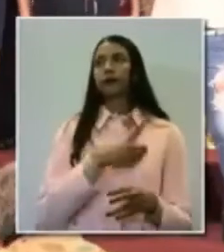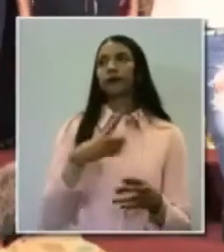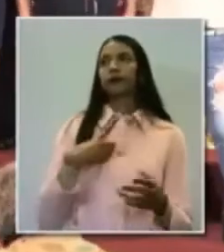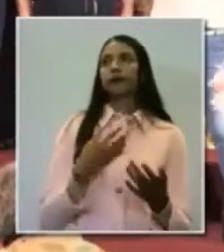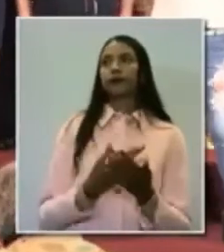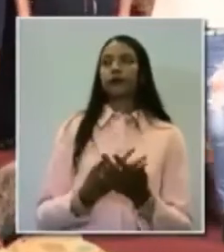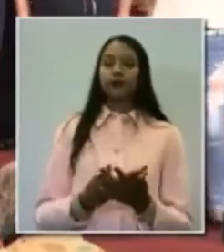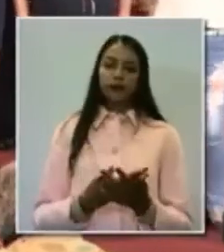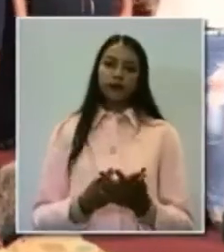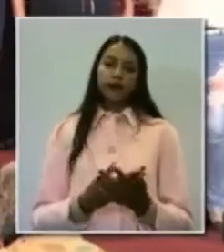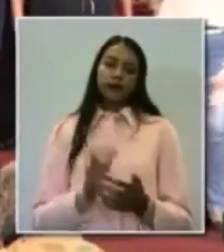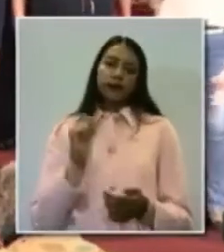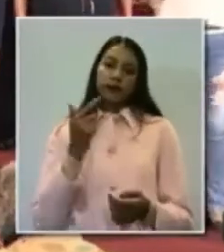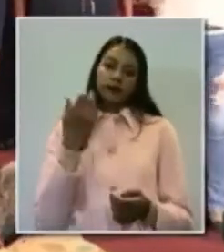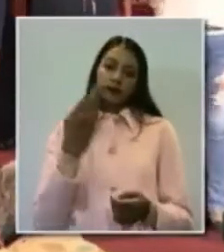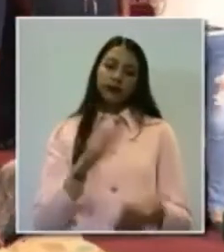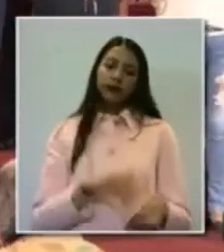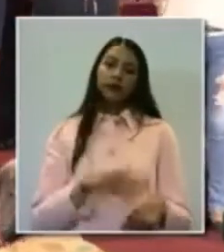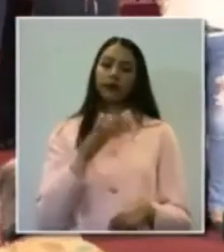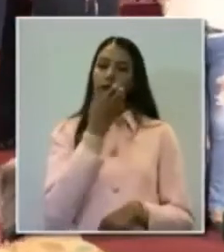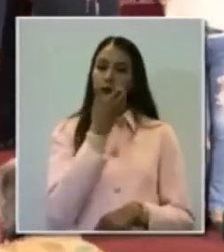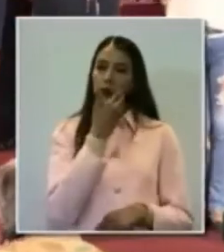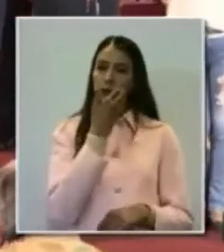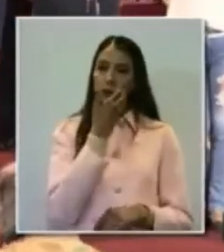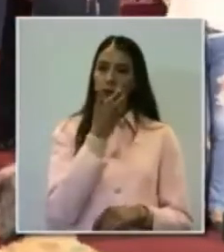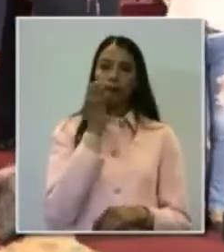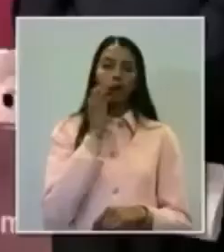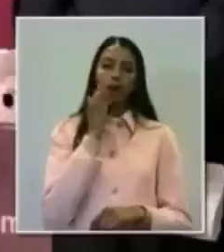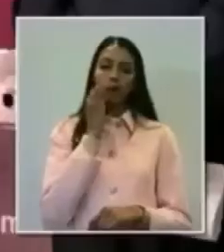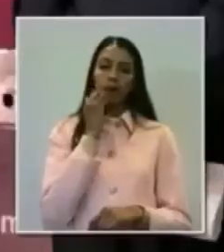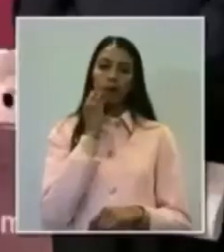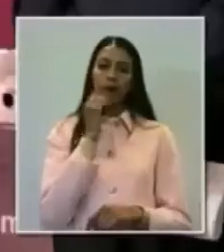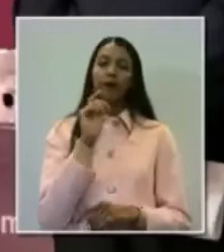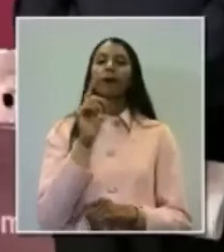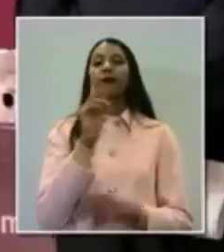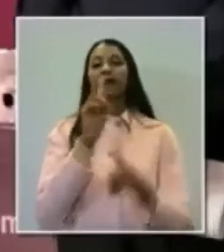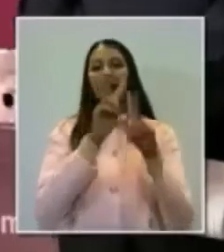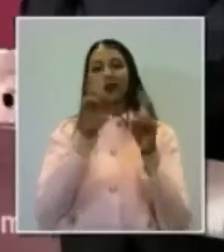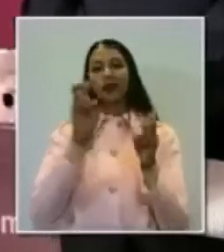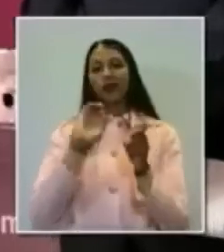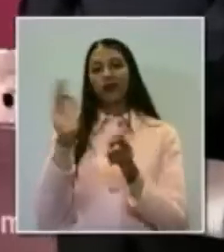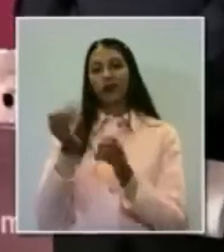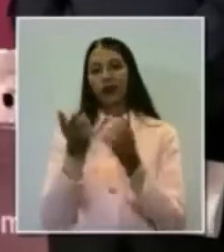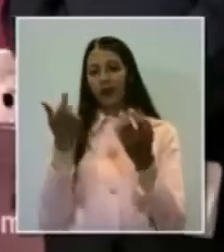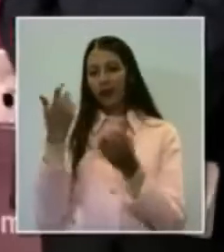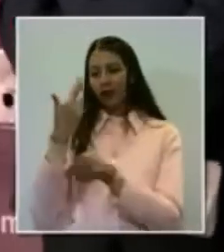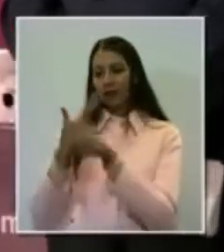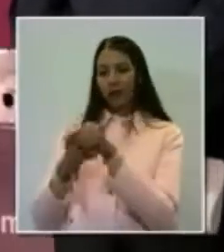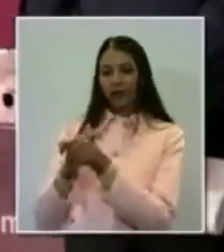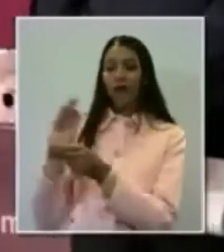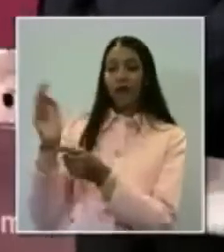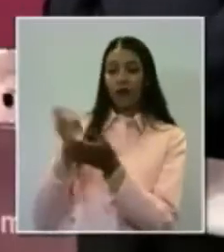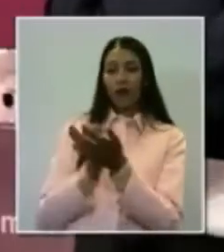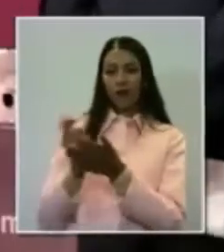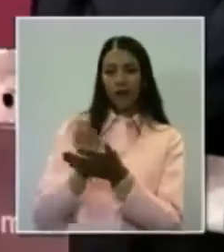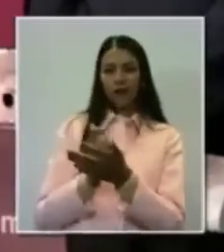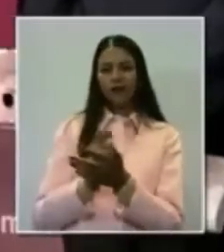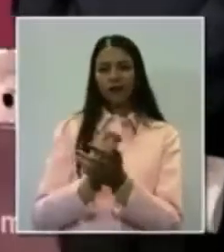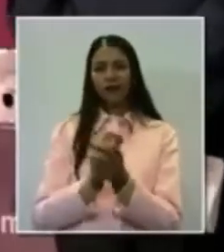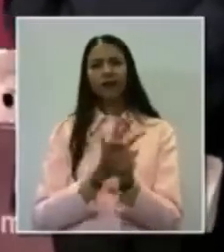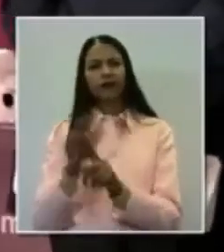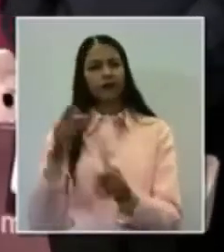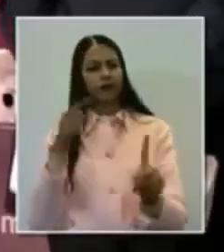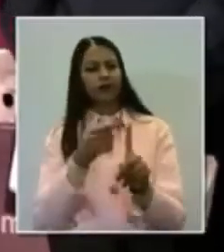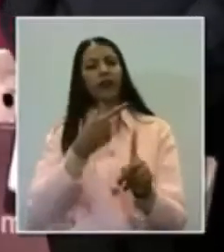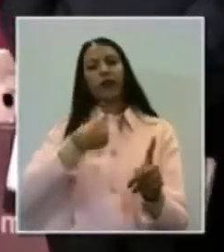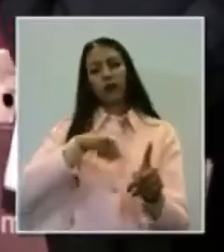que esperar algún tiempo más? El tema de la federalización de la nómina va relacionado con el trabajo que nosotros